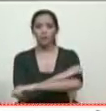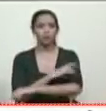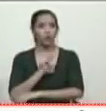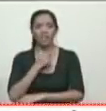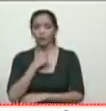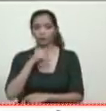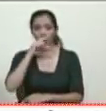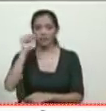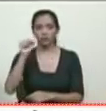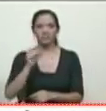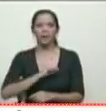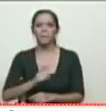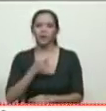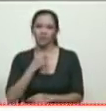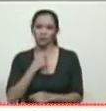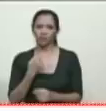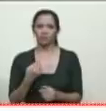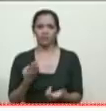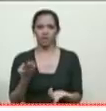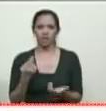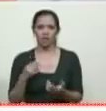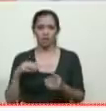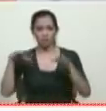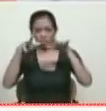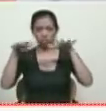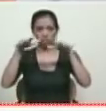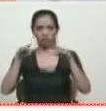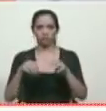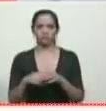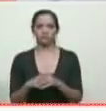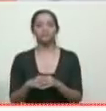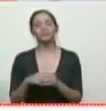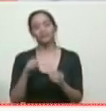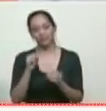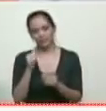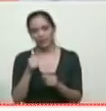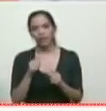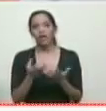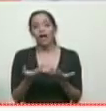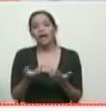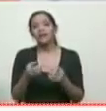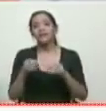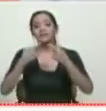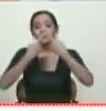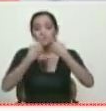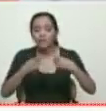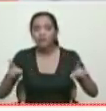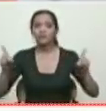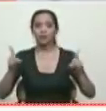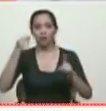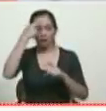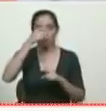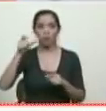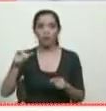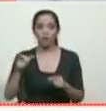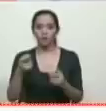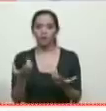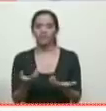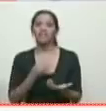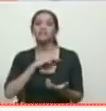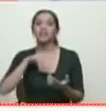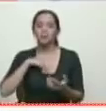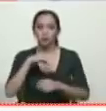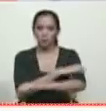Maduro, tampoco les gusta ser utilizado. Lo que pasa es que hay que diferenciar al pueblo que milita con la oposición, con el liderazgo de la